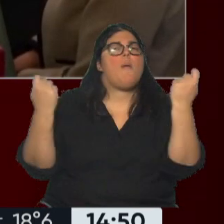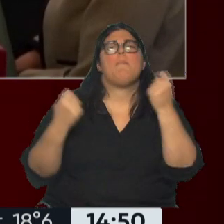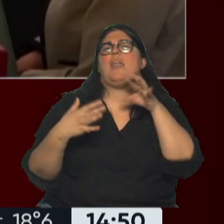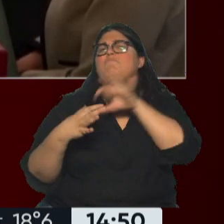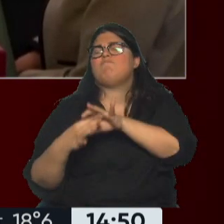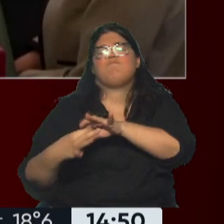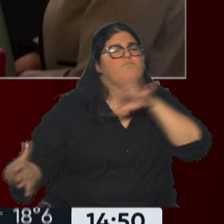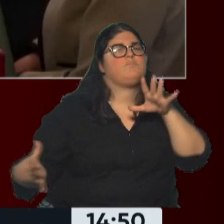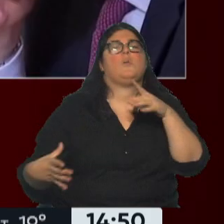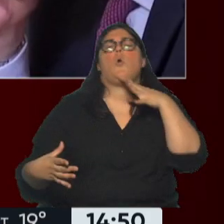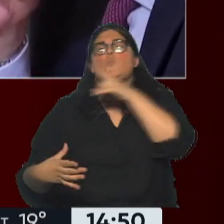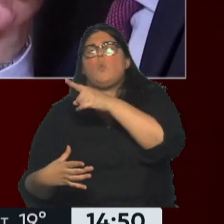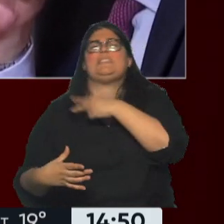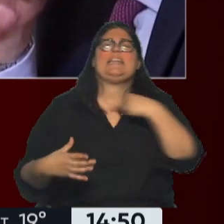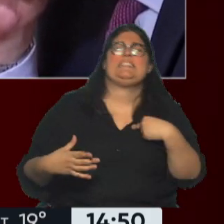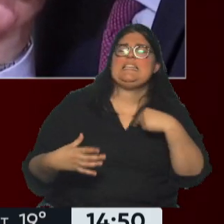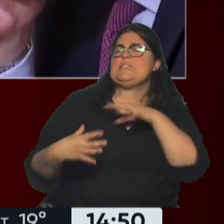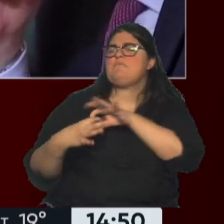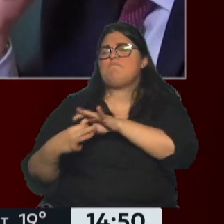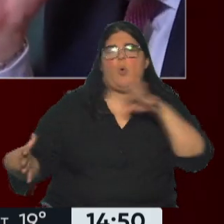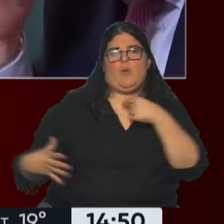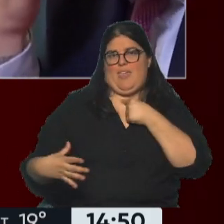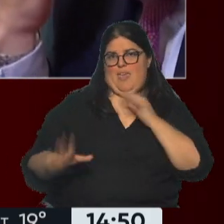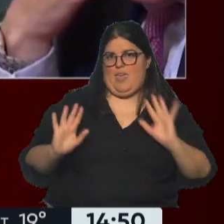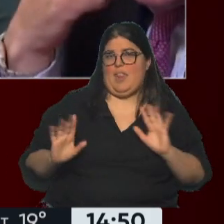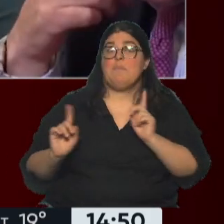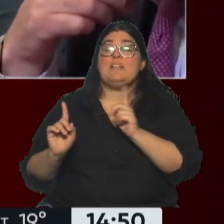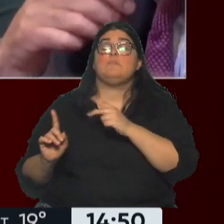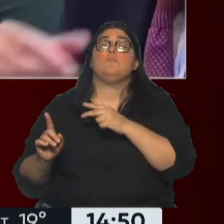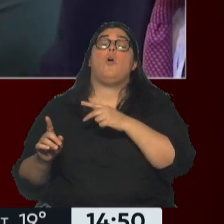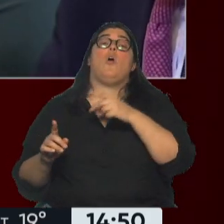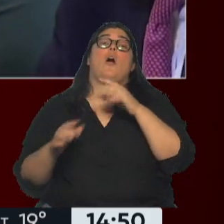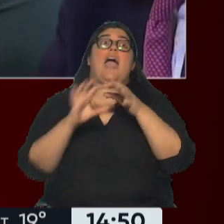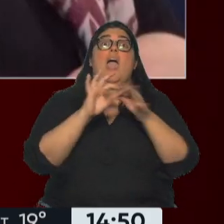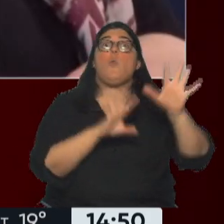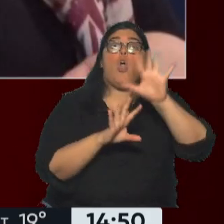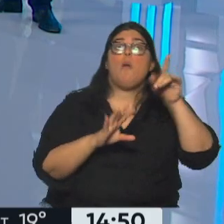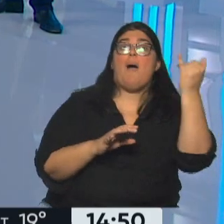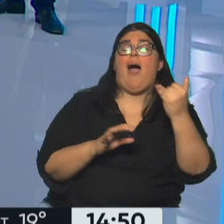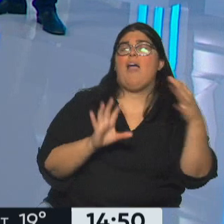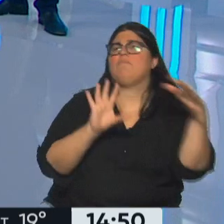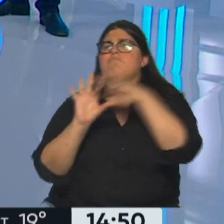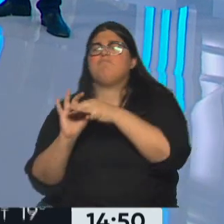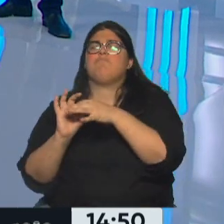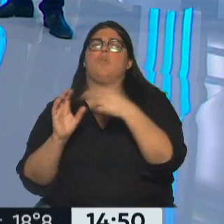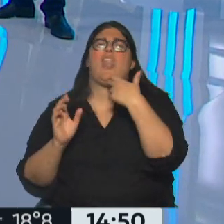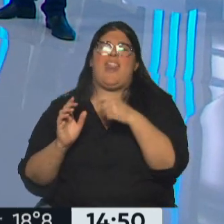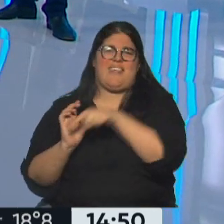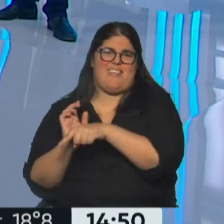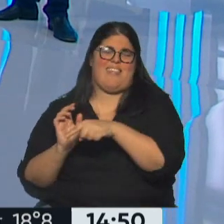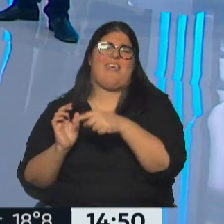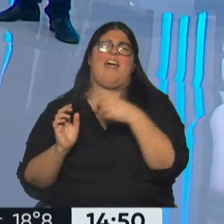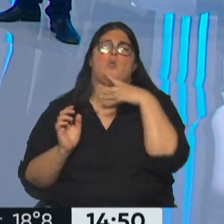dependencia de Rusia y China que a su criterio mantenía Europa en términos energéticos con Rusia, en